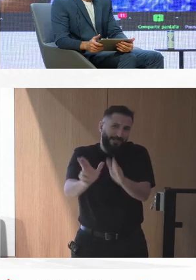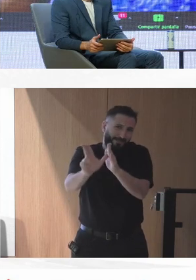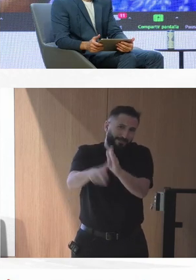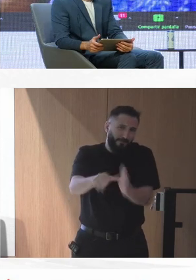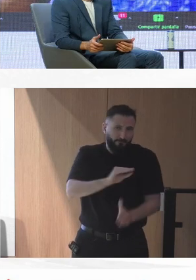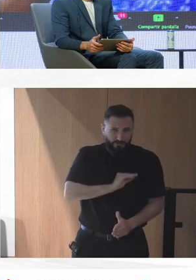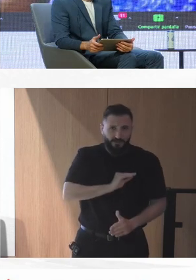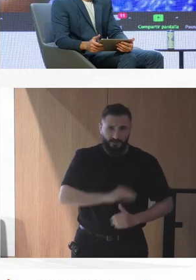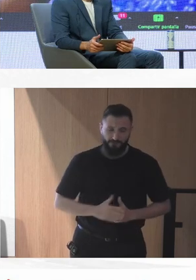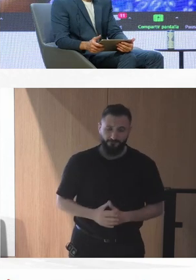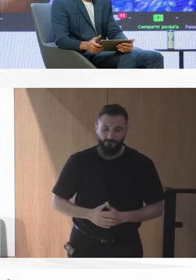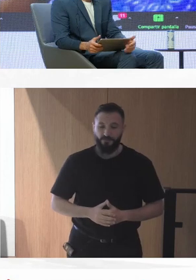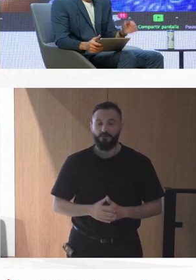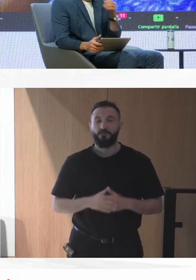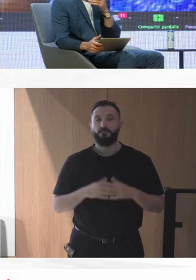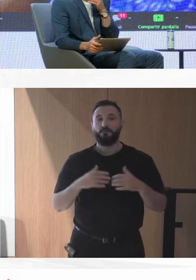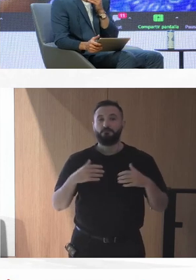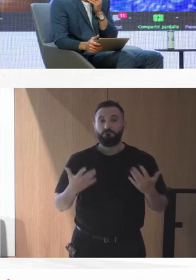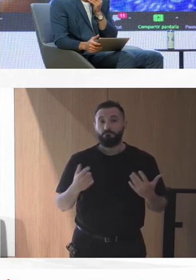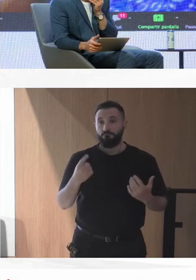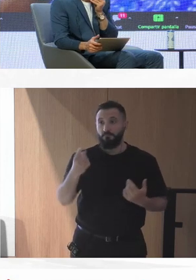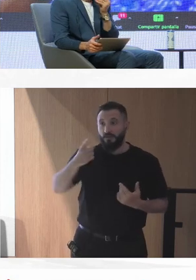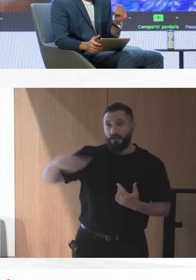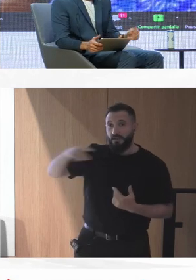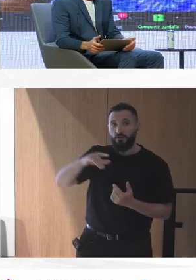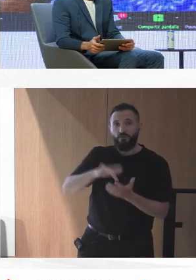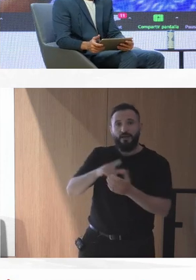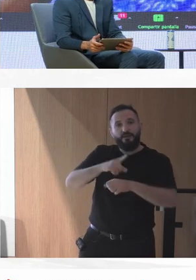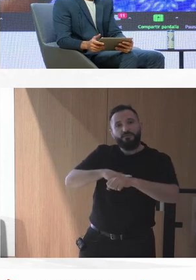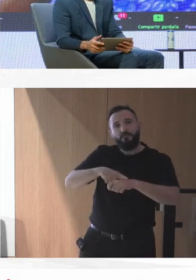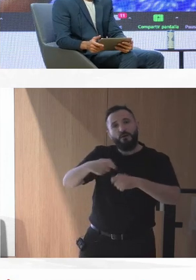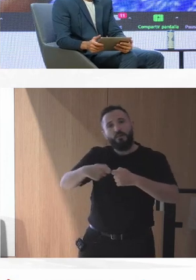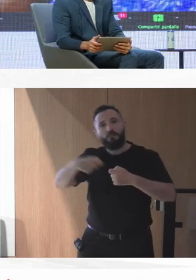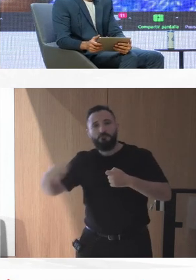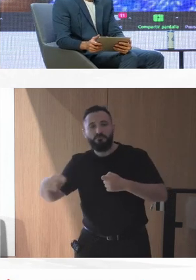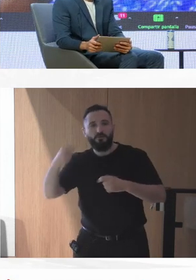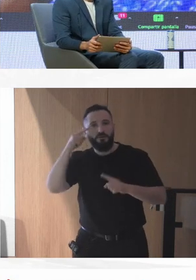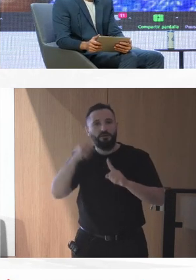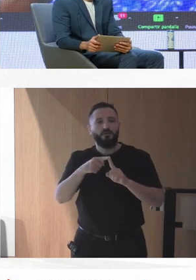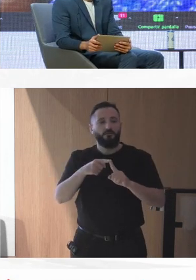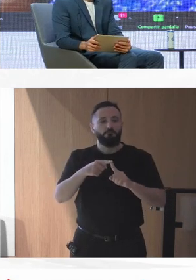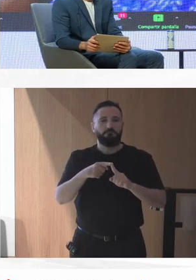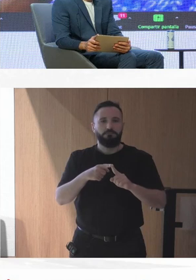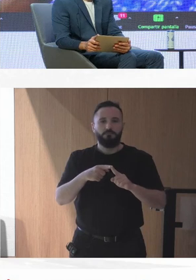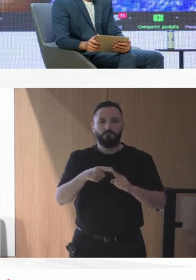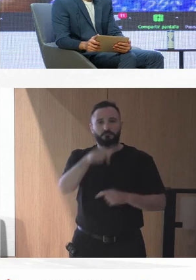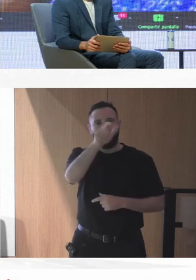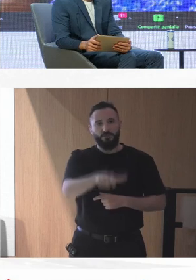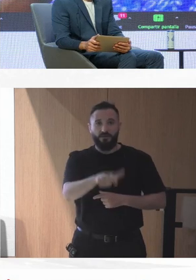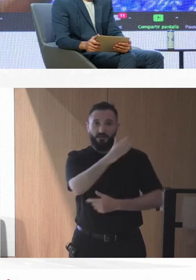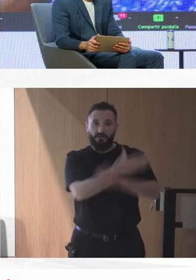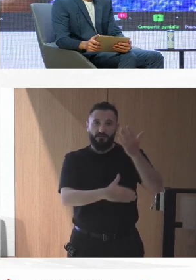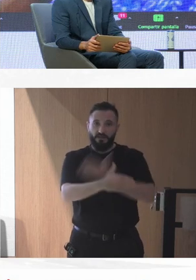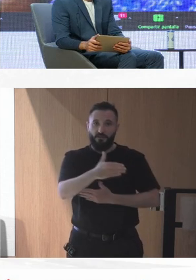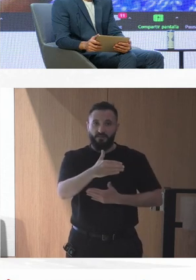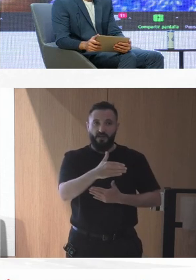Y no tienen la energía extra o el tiempo extra para tratar con paciencia a una persona o